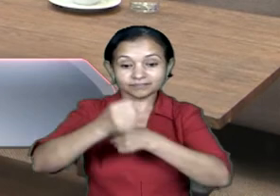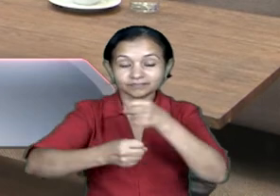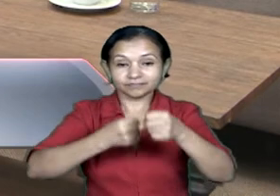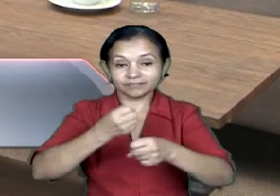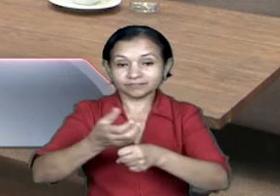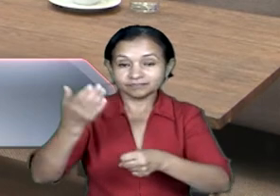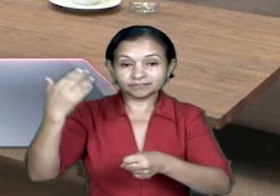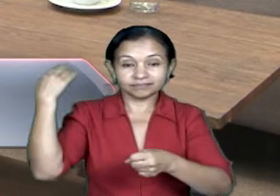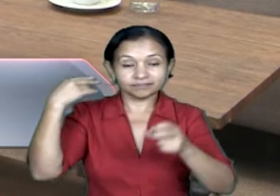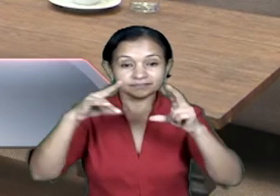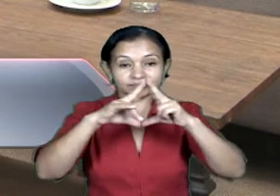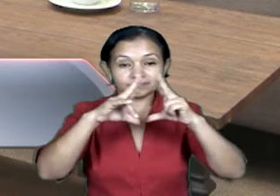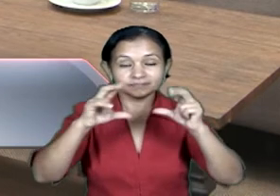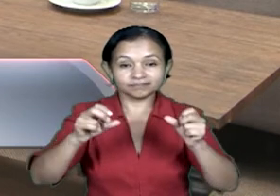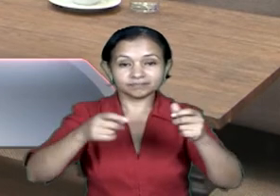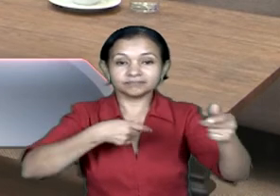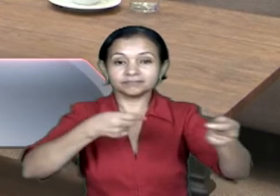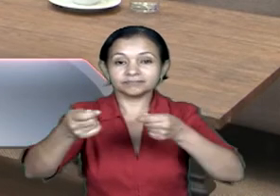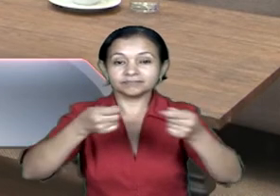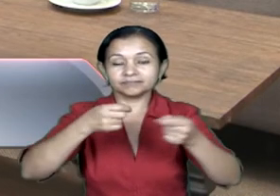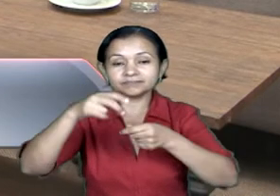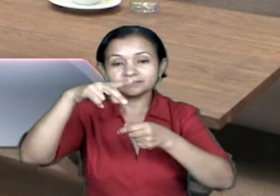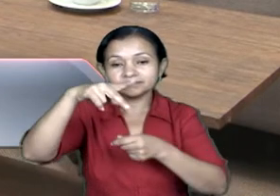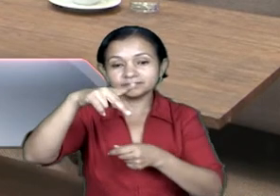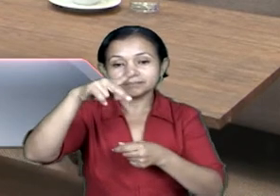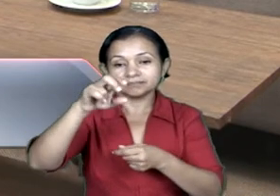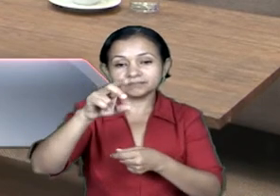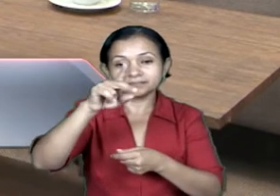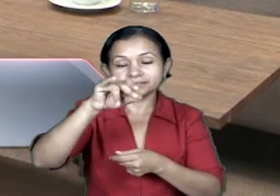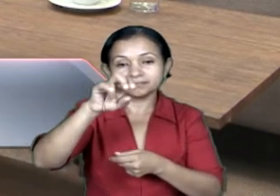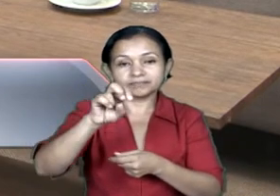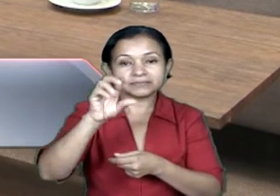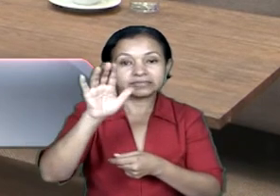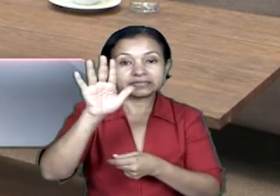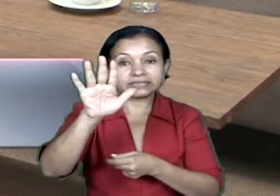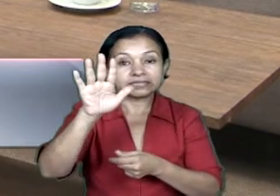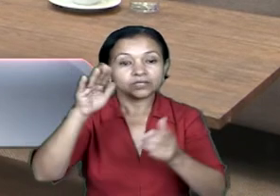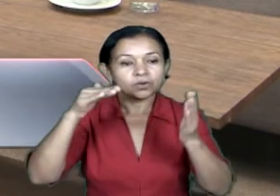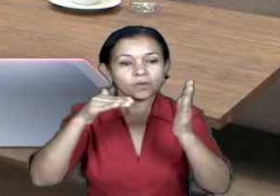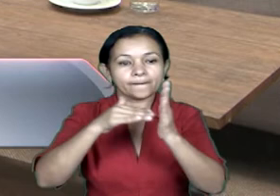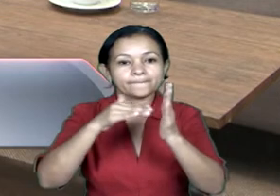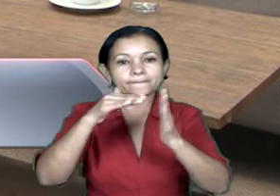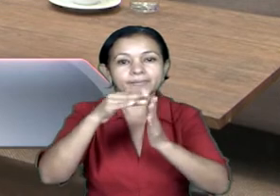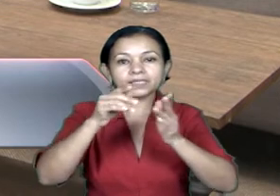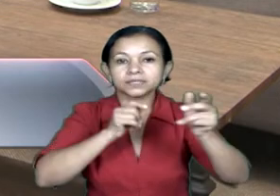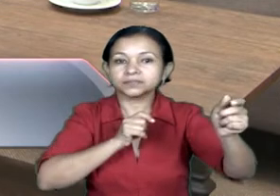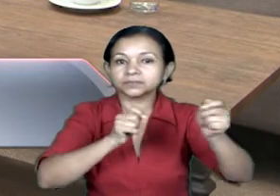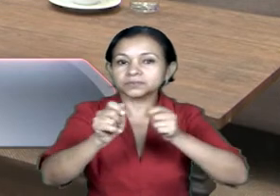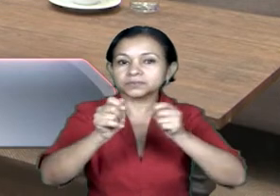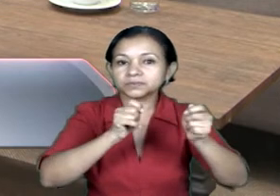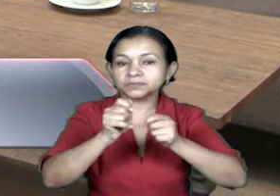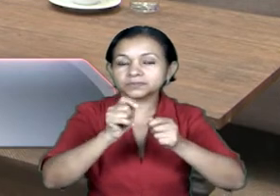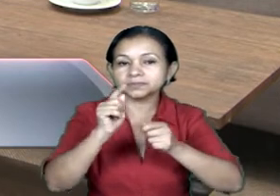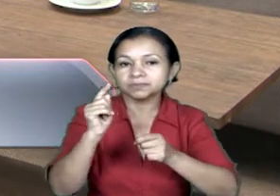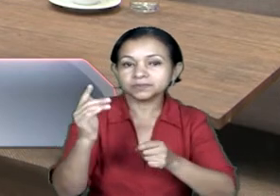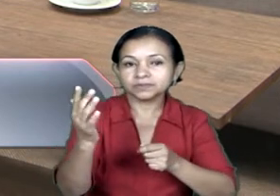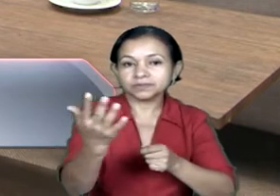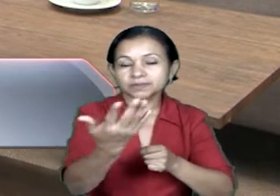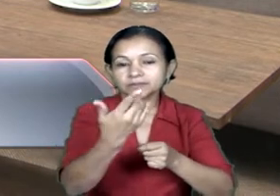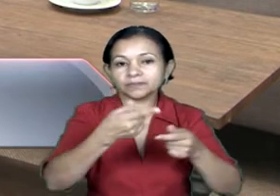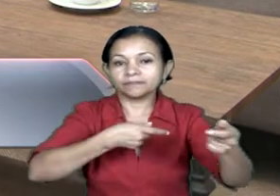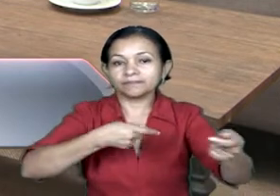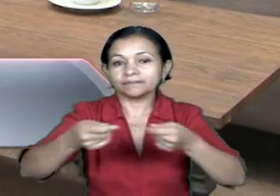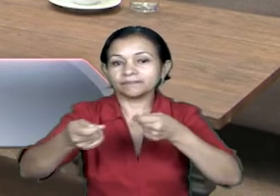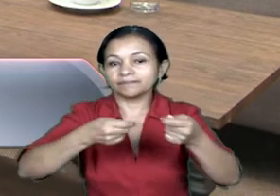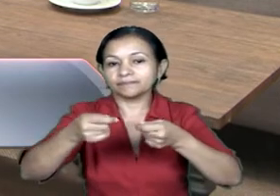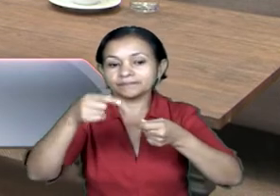Nicaragua exportó pepino de mar, ¿no? Es más de 5 millones de dólares. Y la mayoría, ¿no?, claro, son exportados